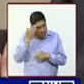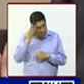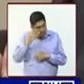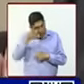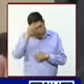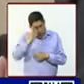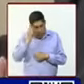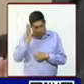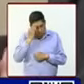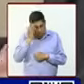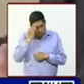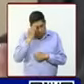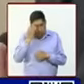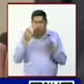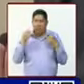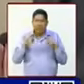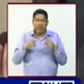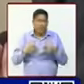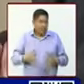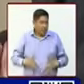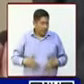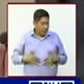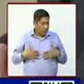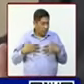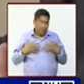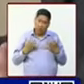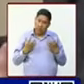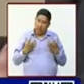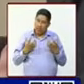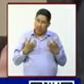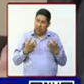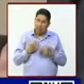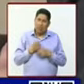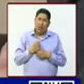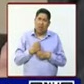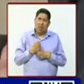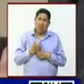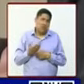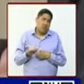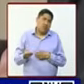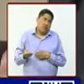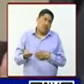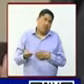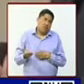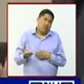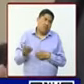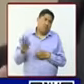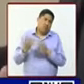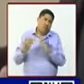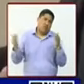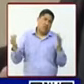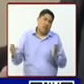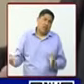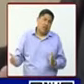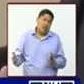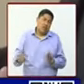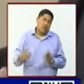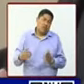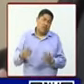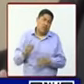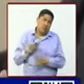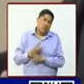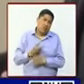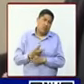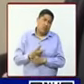sabe, pero mientras él esté vivo, por lo menos quisiera que hagan algo, un lugar, un hogar para él,